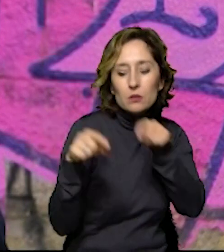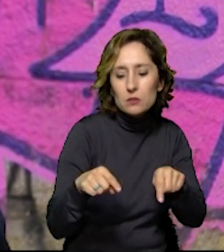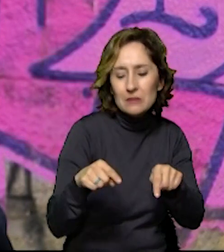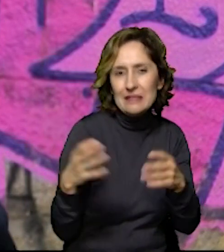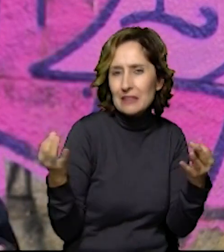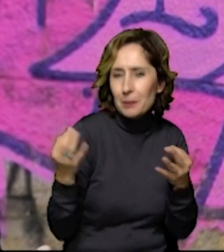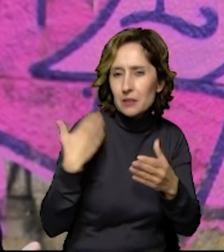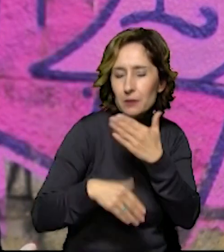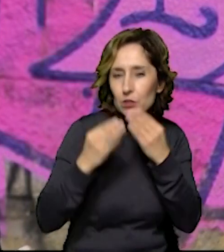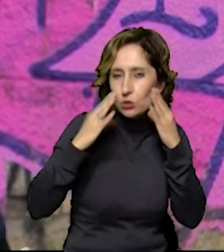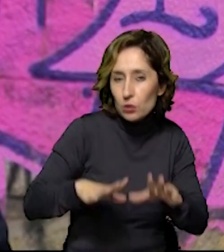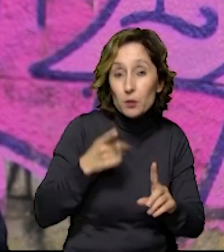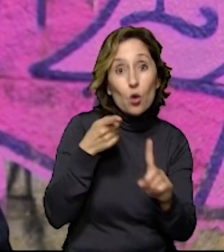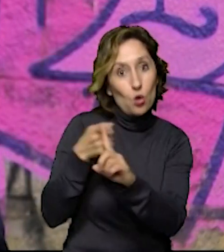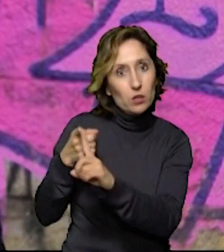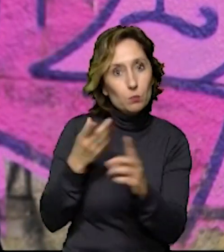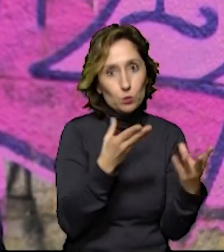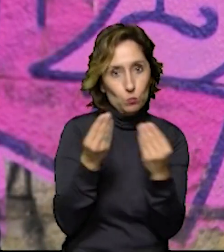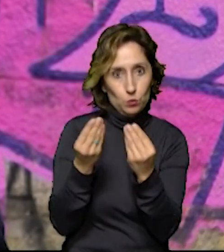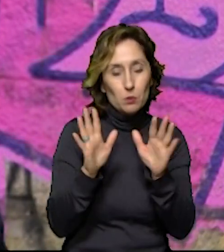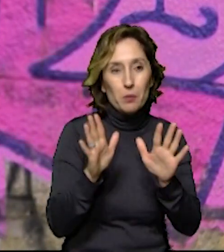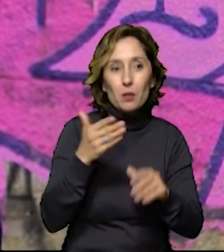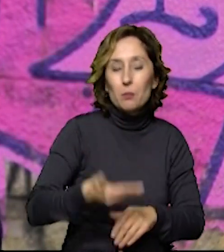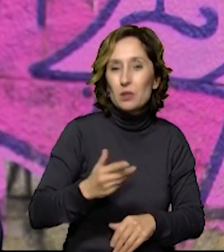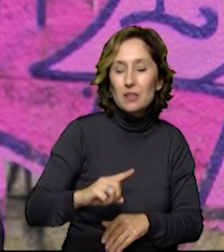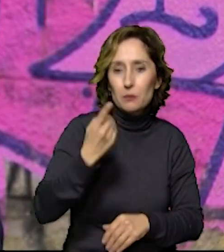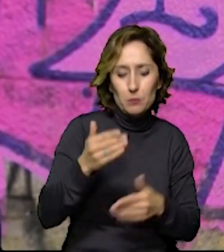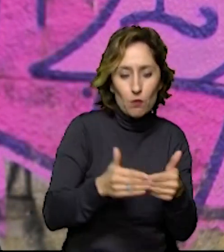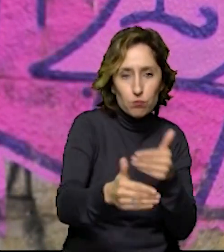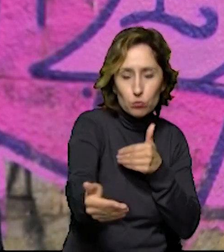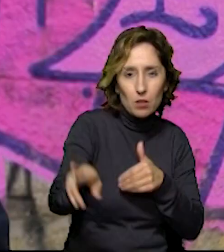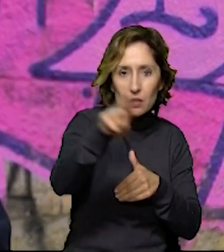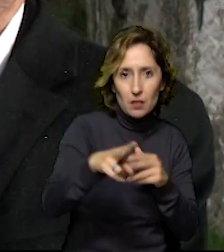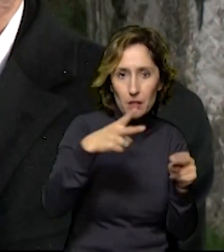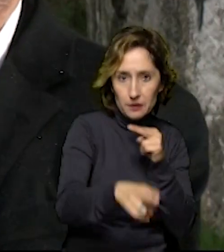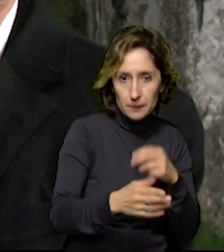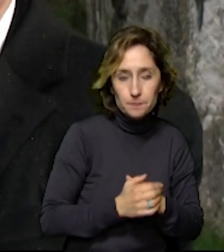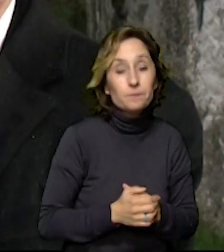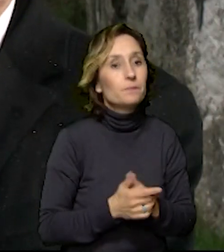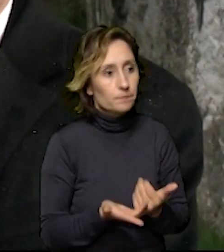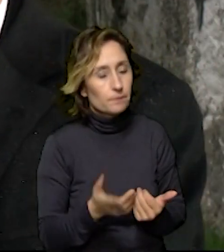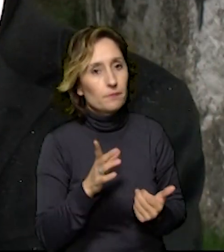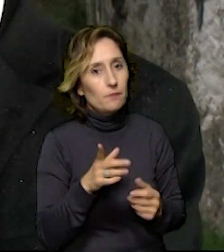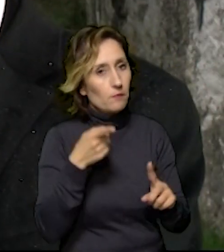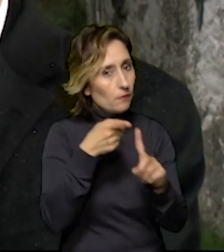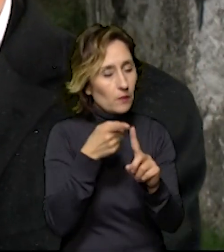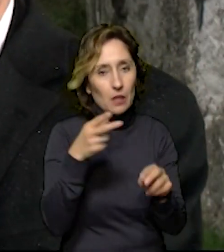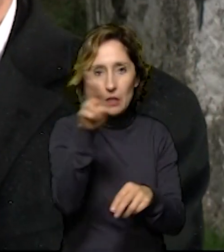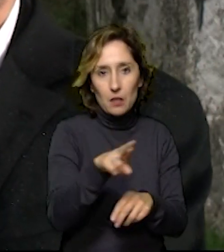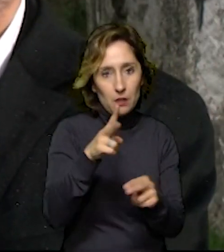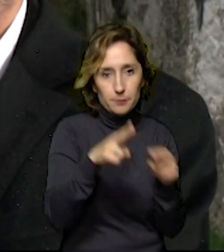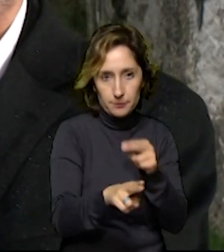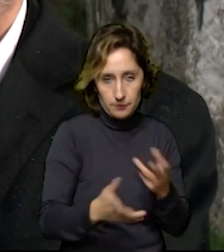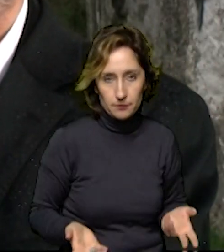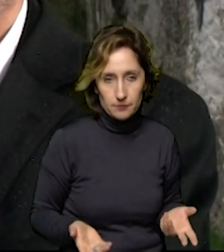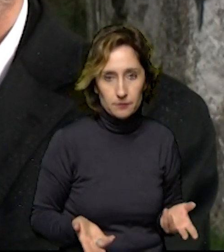ocurrió, con muchos objetivos, pero yo creo que el más importante es que no vuelva a pasar lo que aquí pasó. Efectivamente, el de no repetición. Bueno, en estos